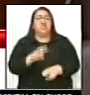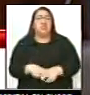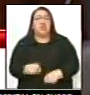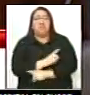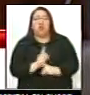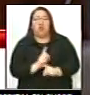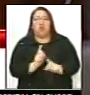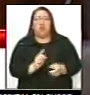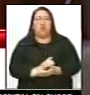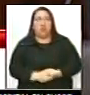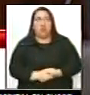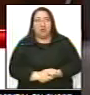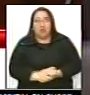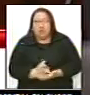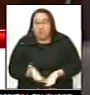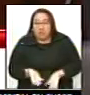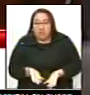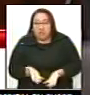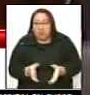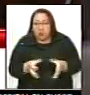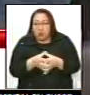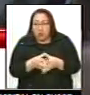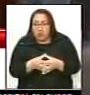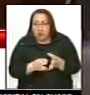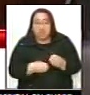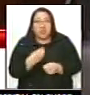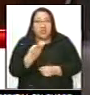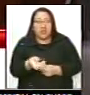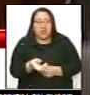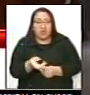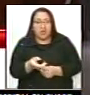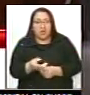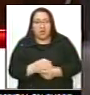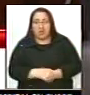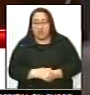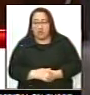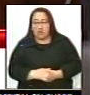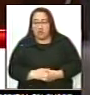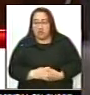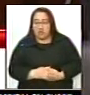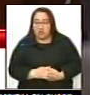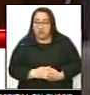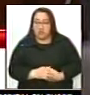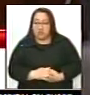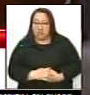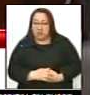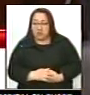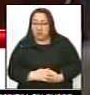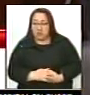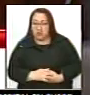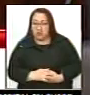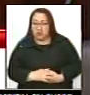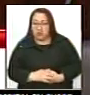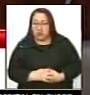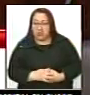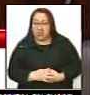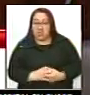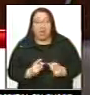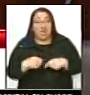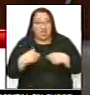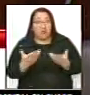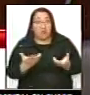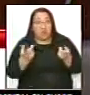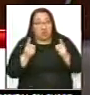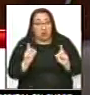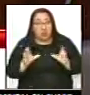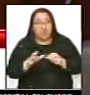se nombró un sucesor de tu bancada, ni se diste tu cupo a otra bancada. Ese es el problema, presidente. Y en todo caso, tienen posibilidad de